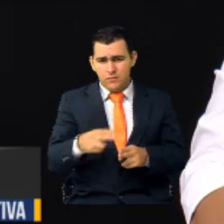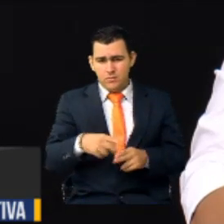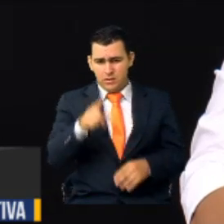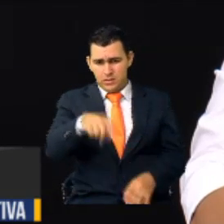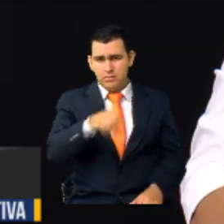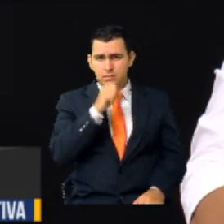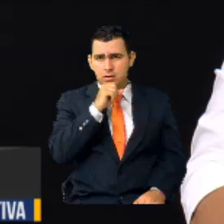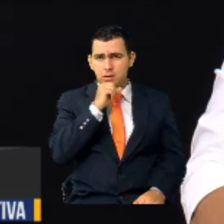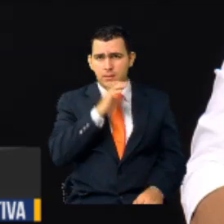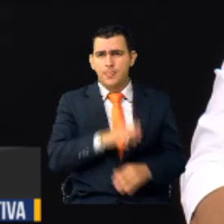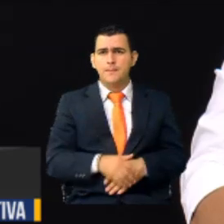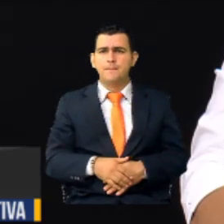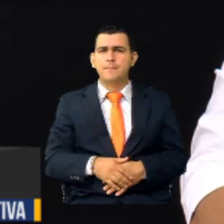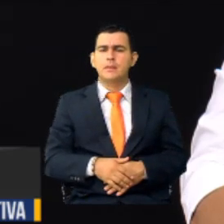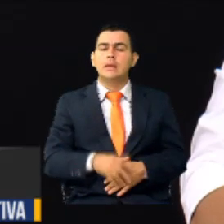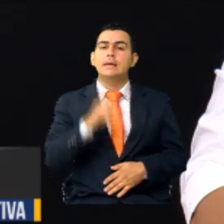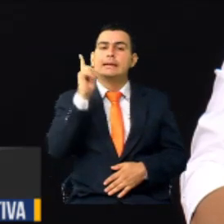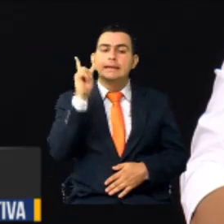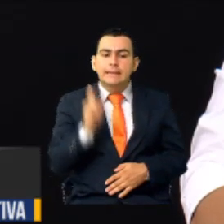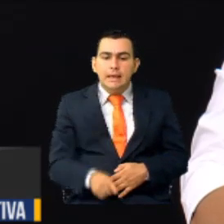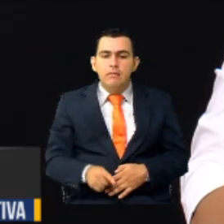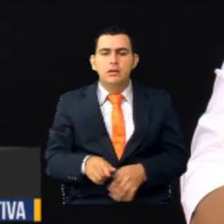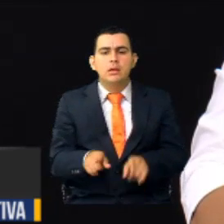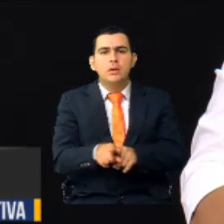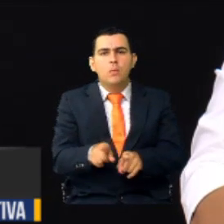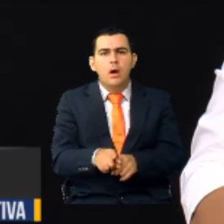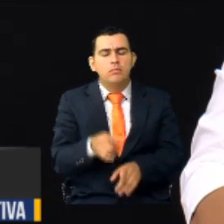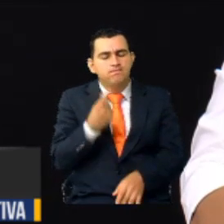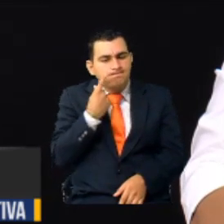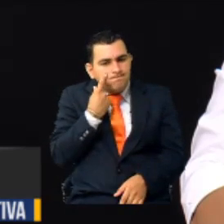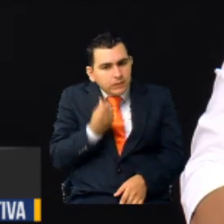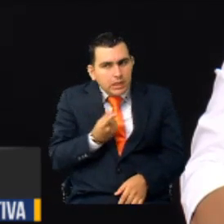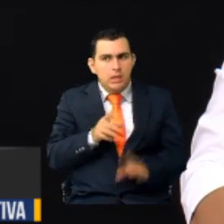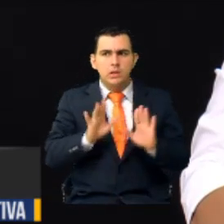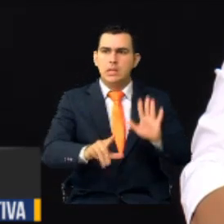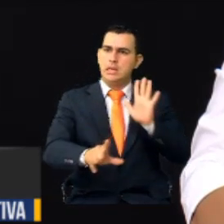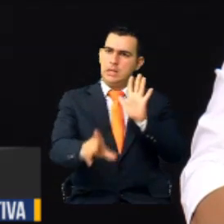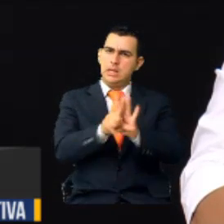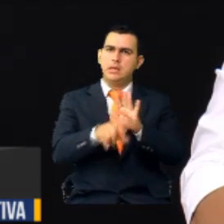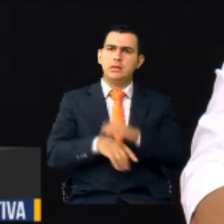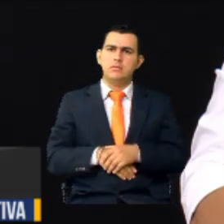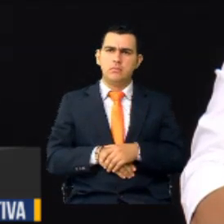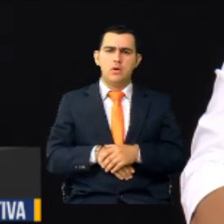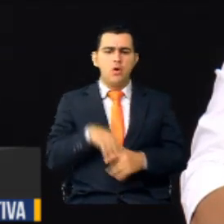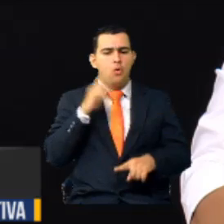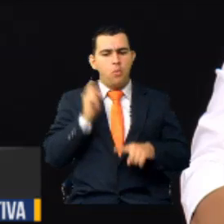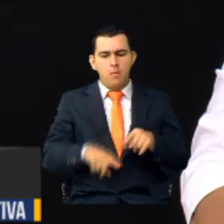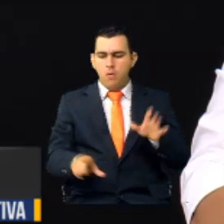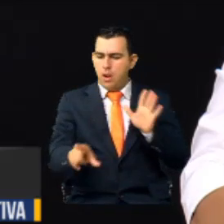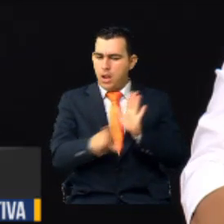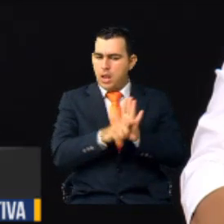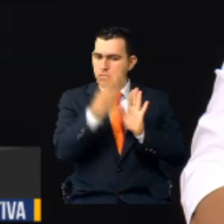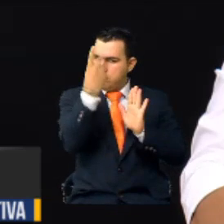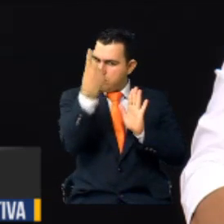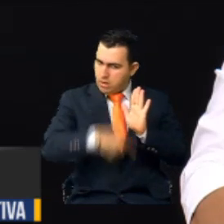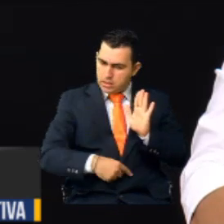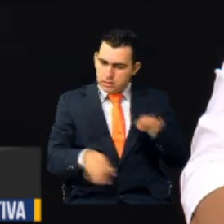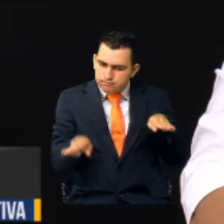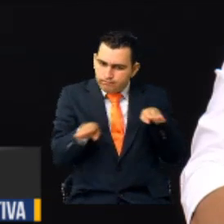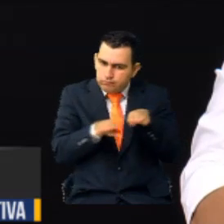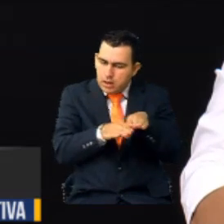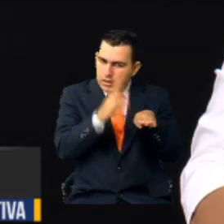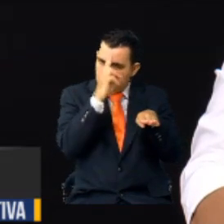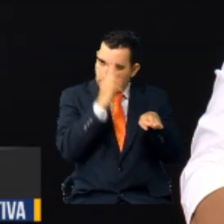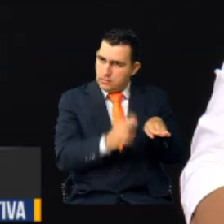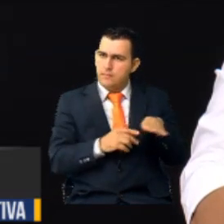que reglamentarse bajo los parámetros de la Constitución y de la ley. No podemos salirnos de ahí. Lo que dice la Constitución y la ley es